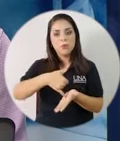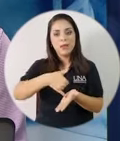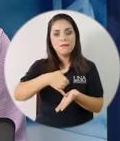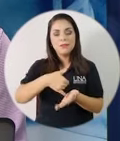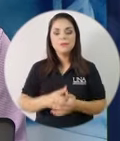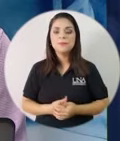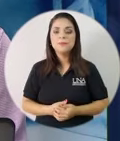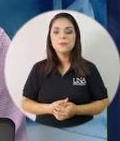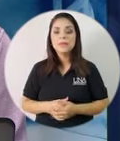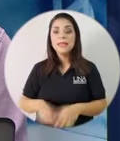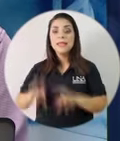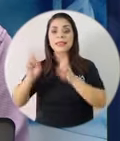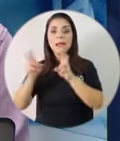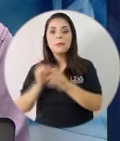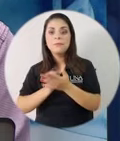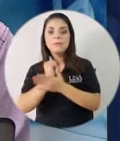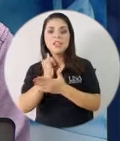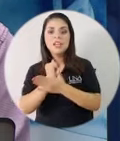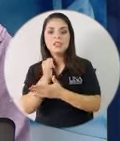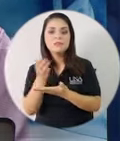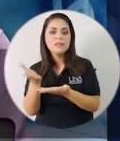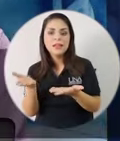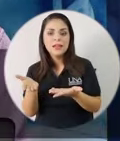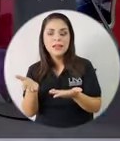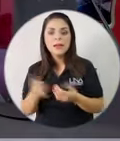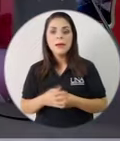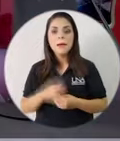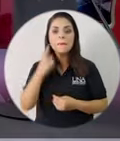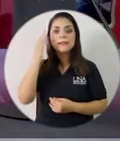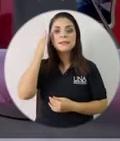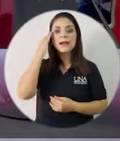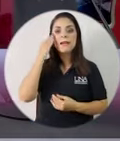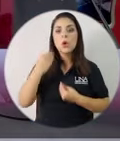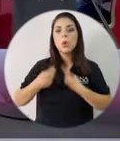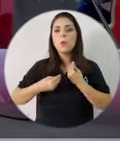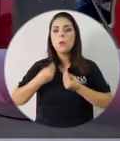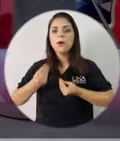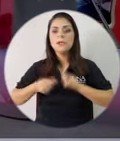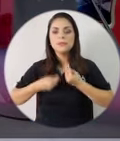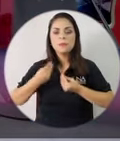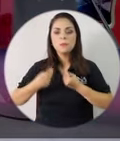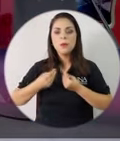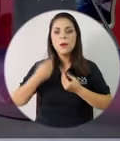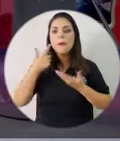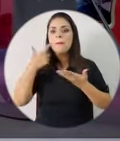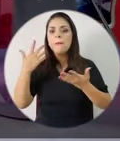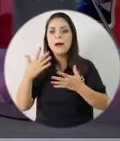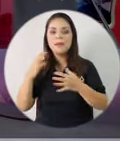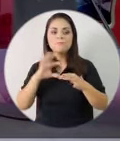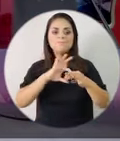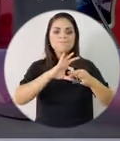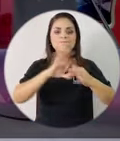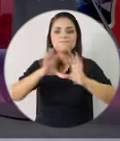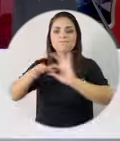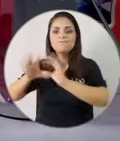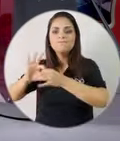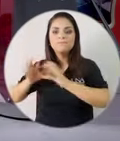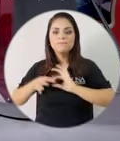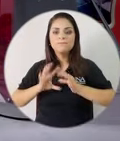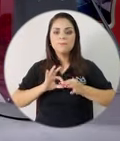más vulnerables. Y la investigación tiene que ver con cómo hacemos para articular la investigación